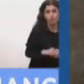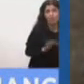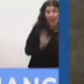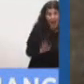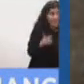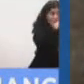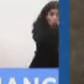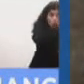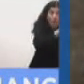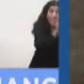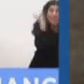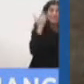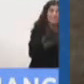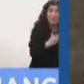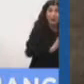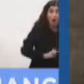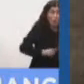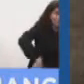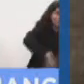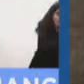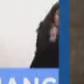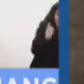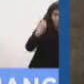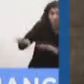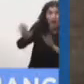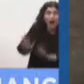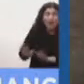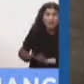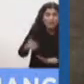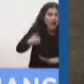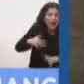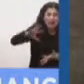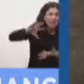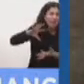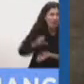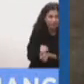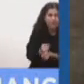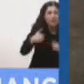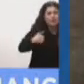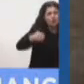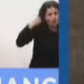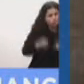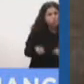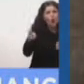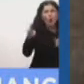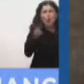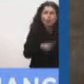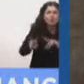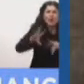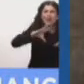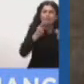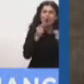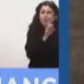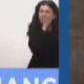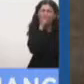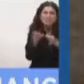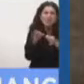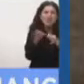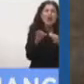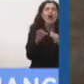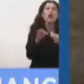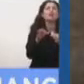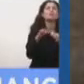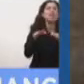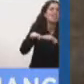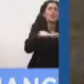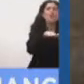a salir empate. ¿Quién termina desempatando? La que estaba presidiendo en ese momento la sesión, la senadora Abdala. Bueno,